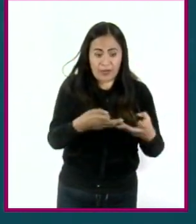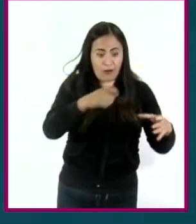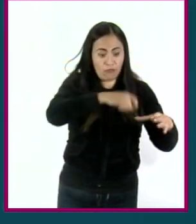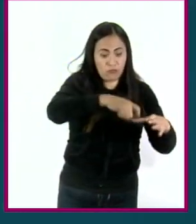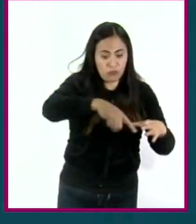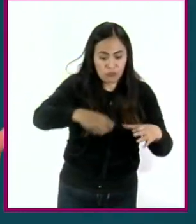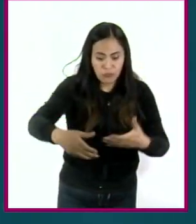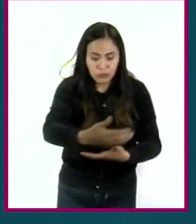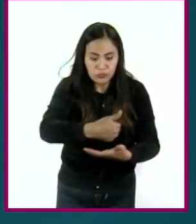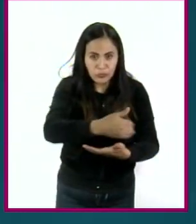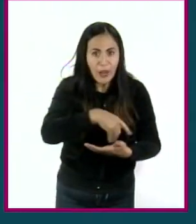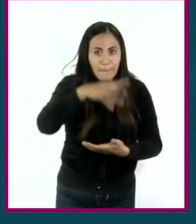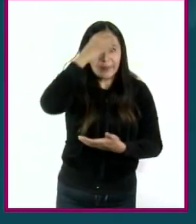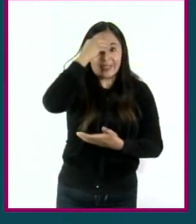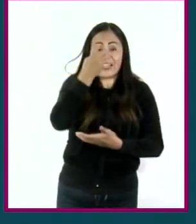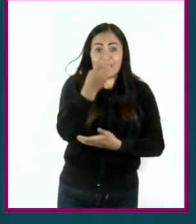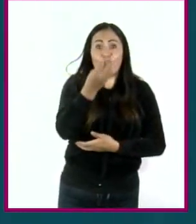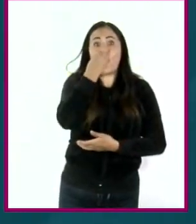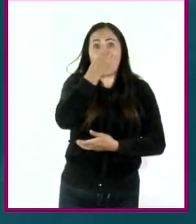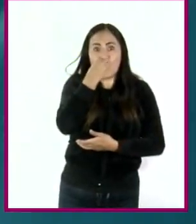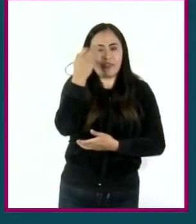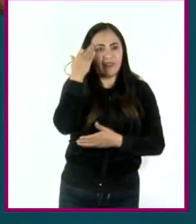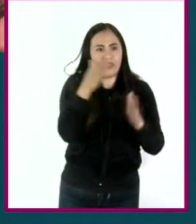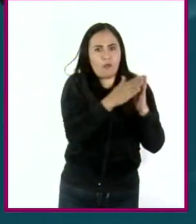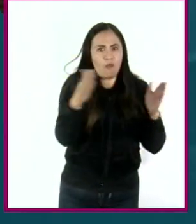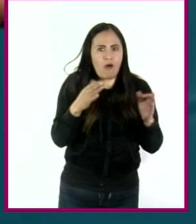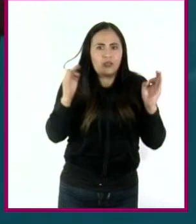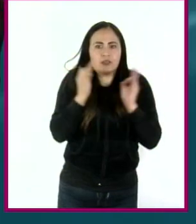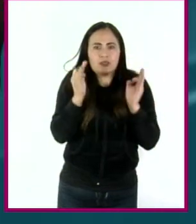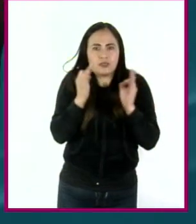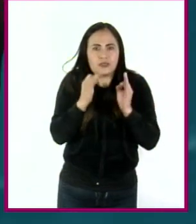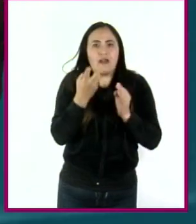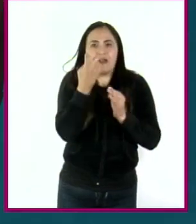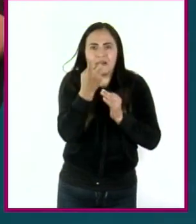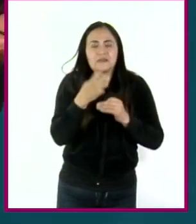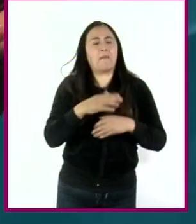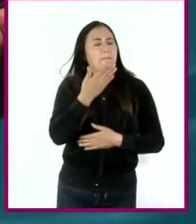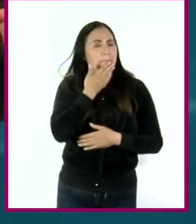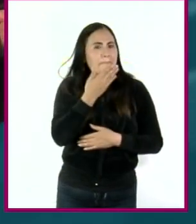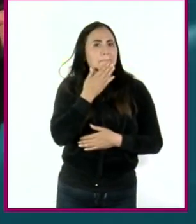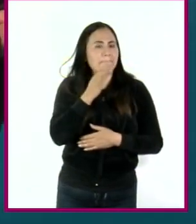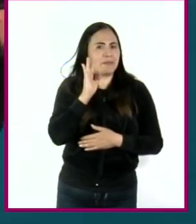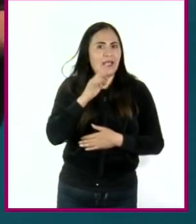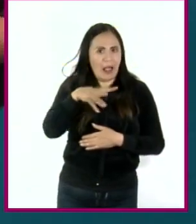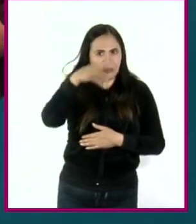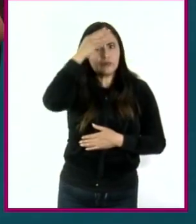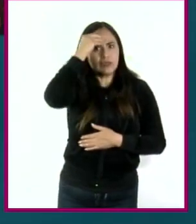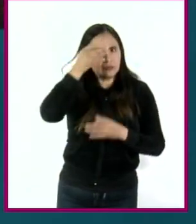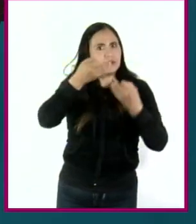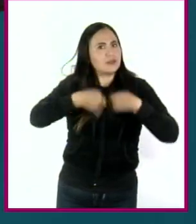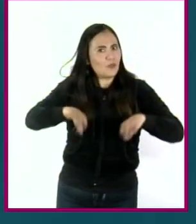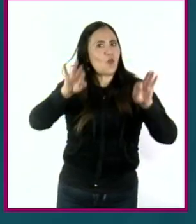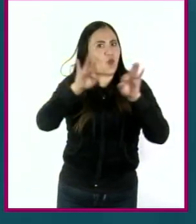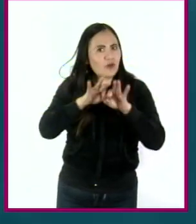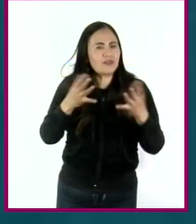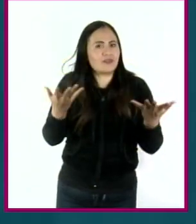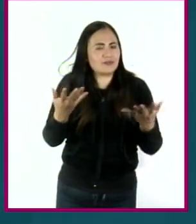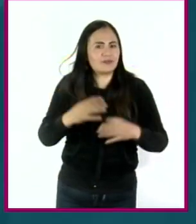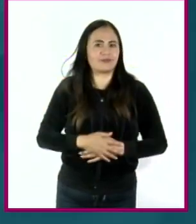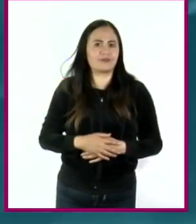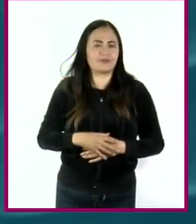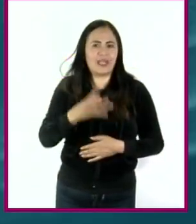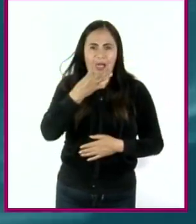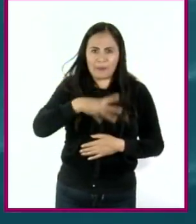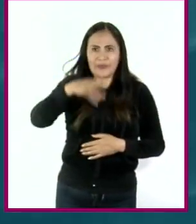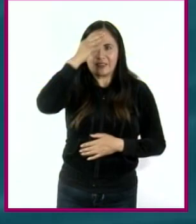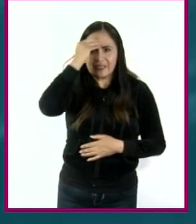nos permite asegurar el alimento en tiempo de invierno. ¡Guau! Vaya que aprender es importante. Aprender es forjarnos